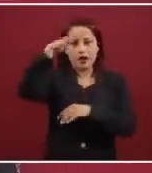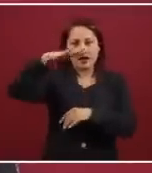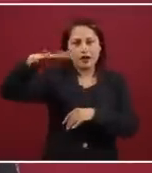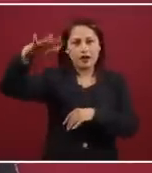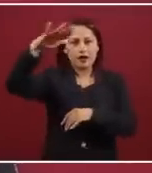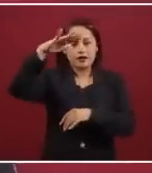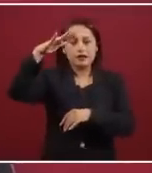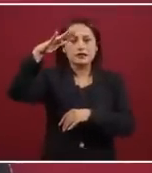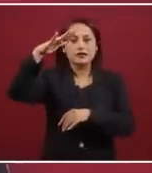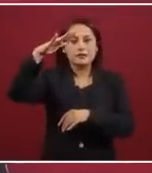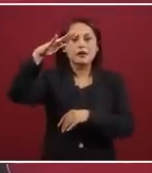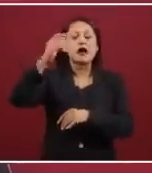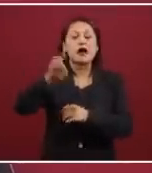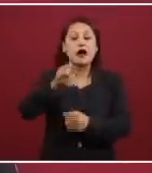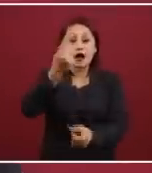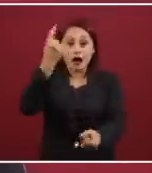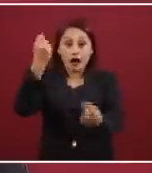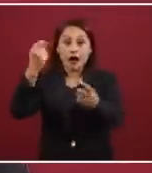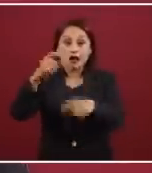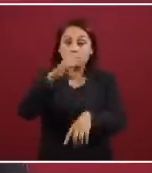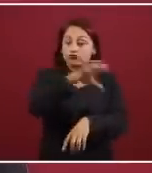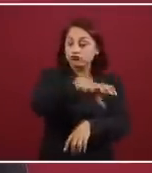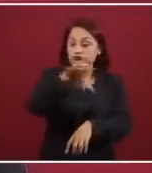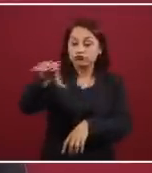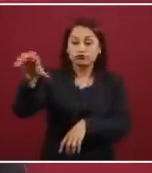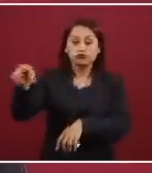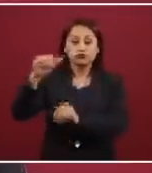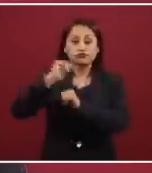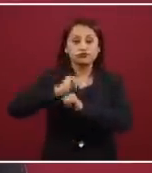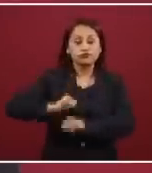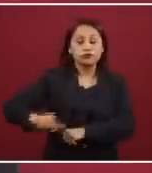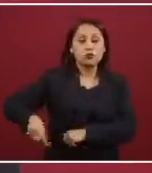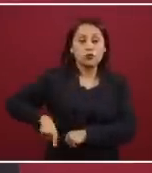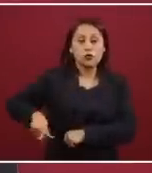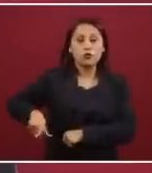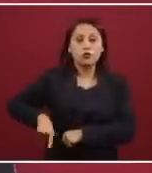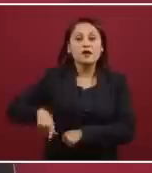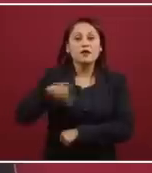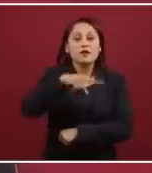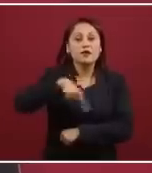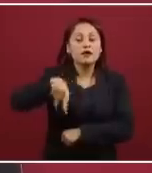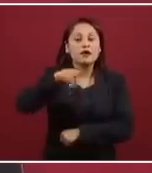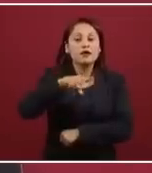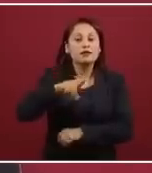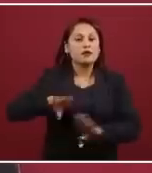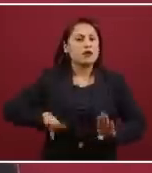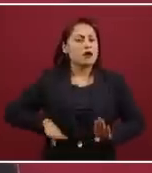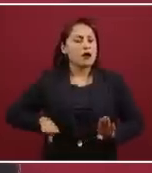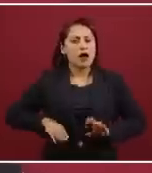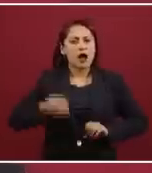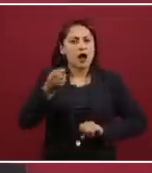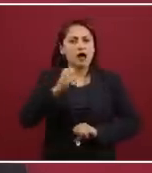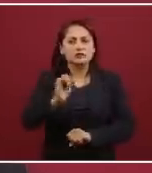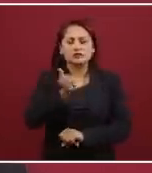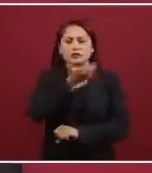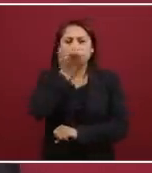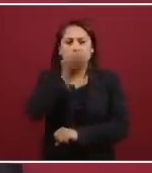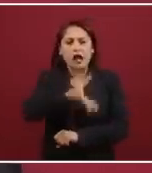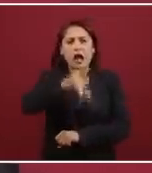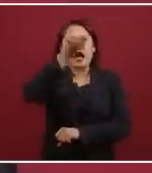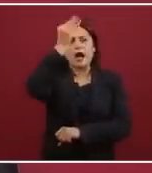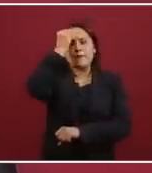echaron a perder, se acostumbraron a eso, se quedaron sin principios, sin mística,